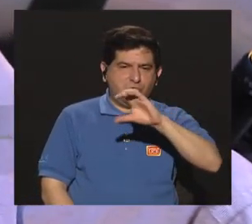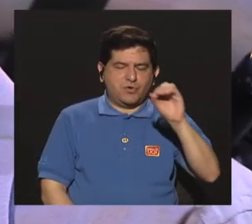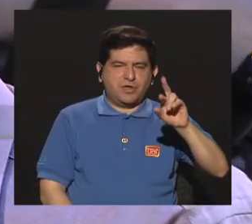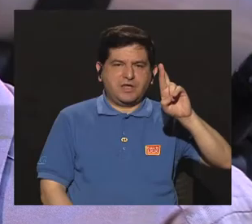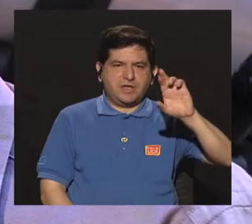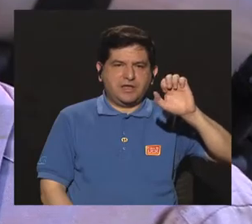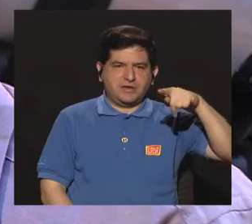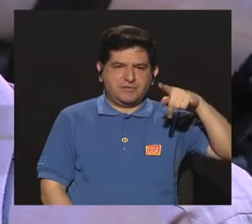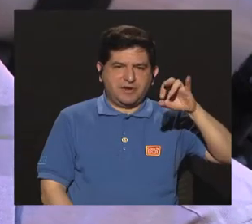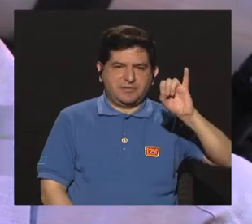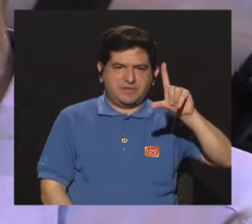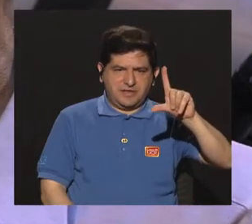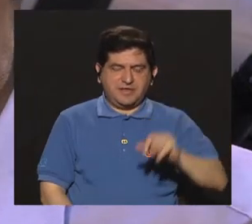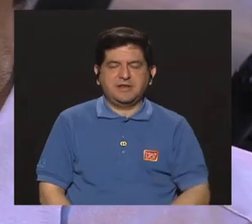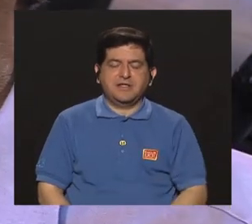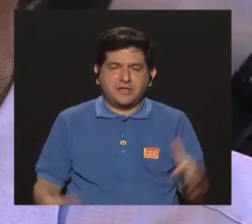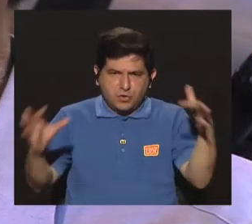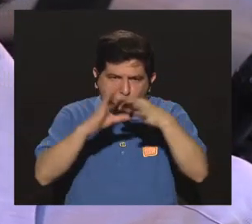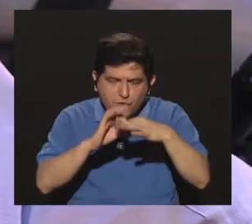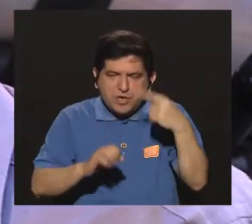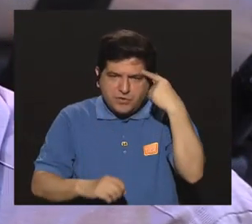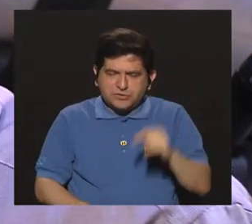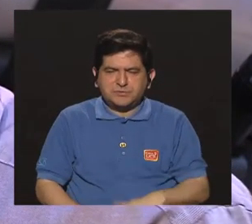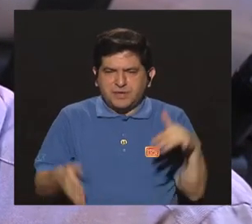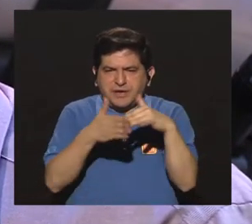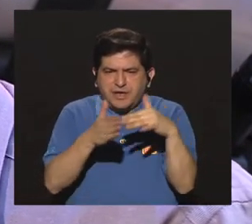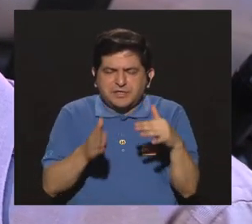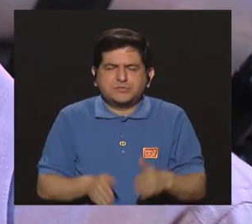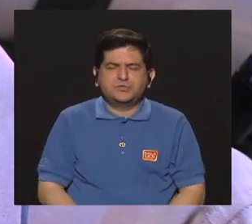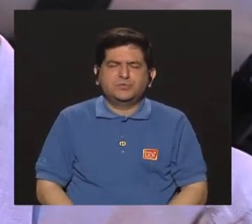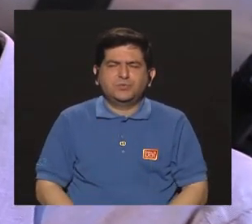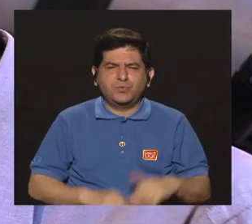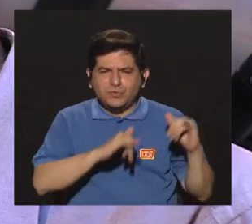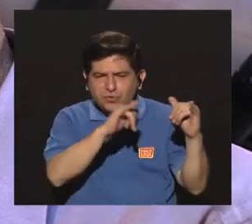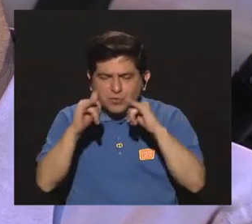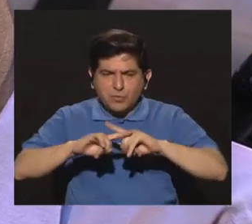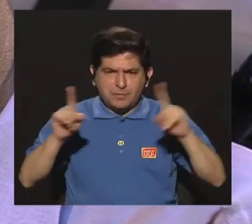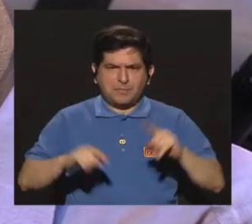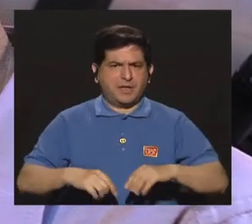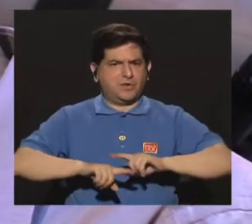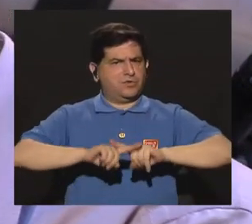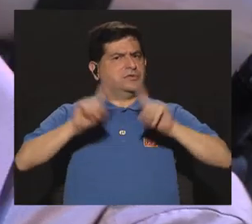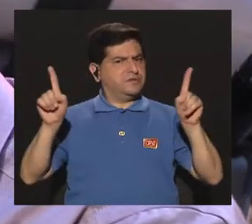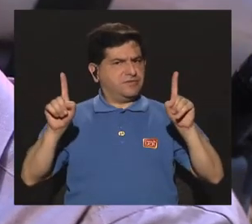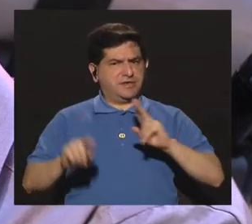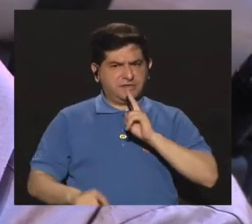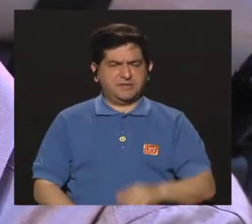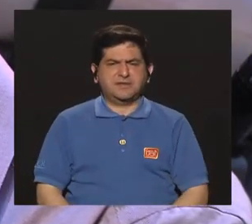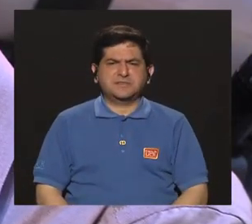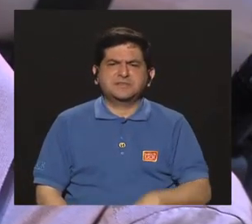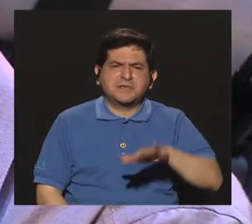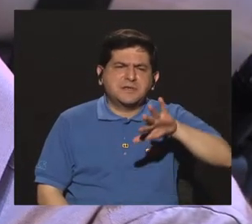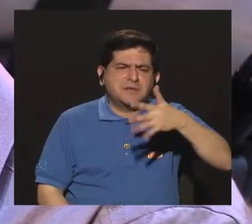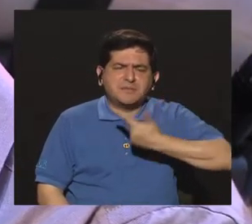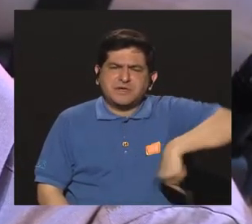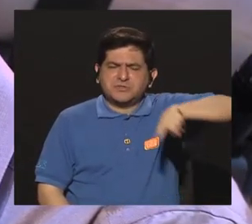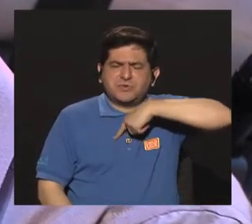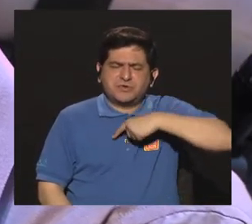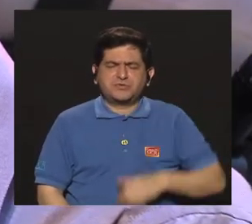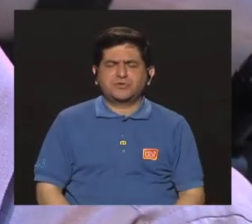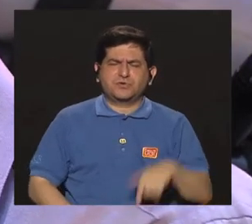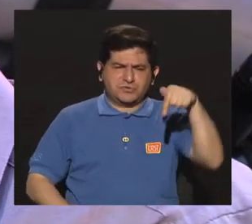para comprender mejor su estudio ahora pero bueno ya sabemos que son grupos muy grandes verdad un poquito historia desde cuando aproximadamente tenemos los